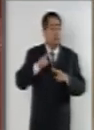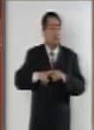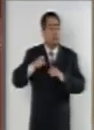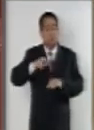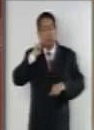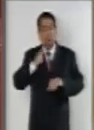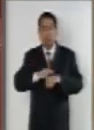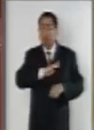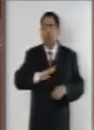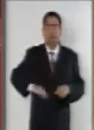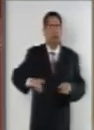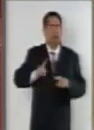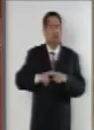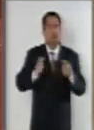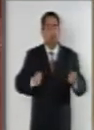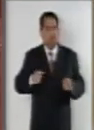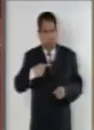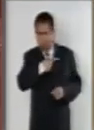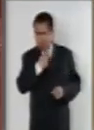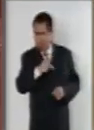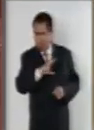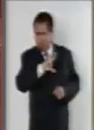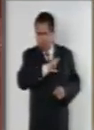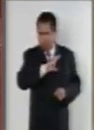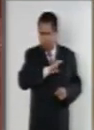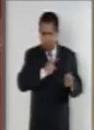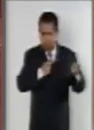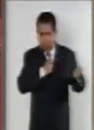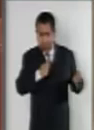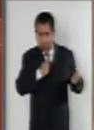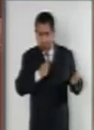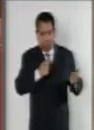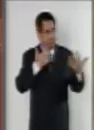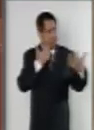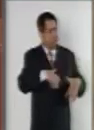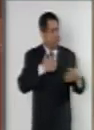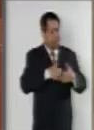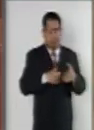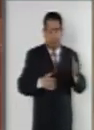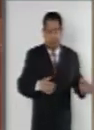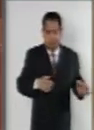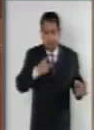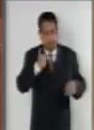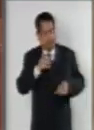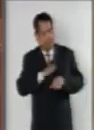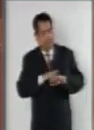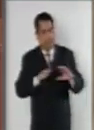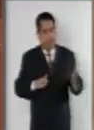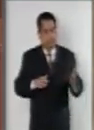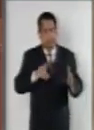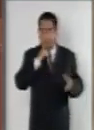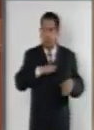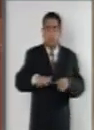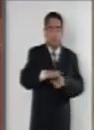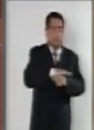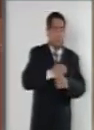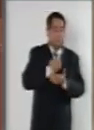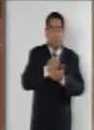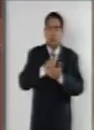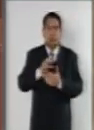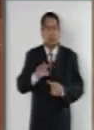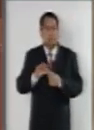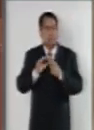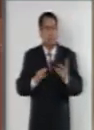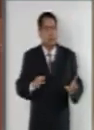municipal serán las autoridades, las empresas, pues, que administrarán las zonas económicas